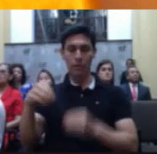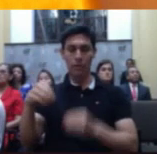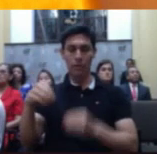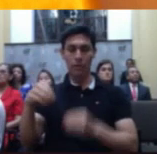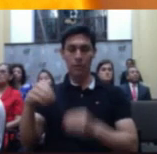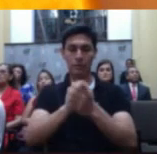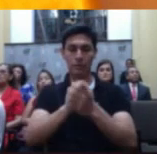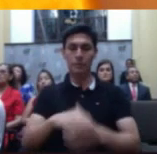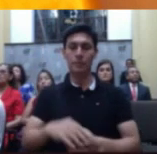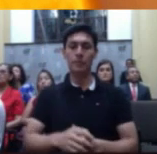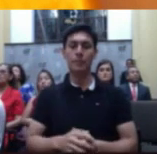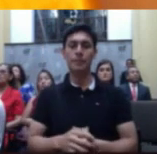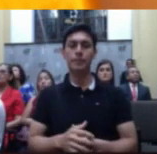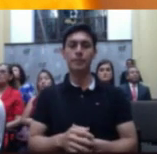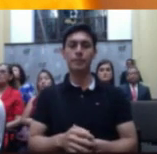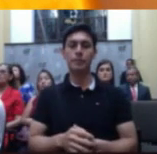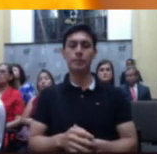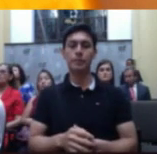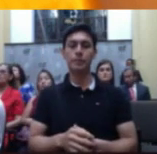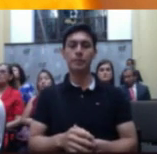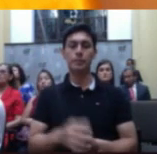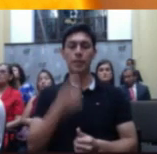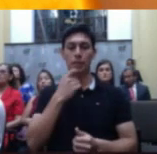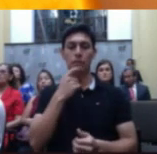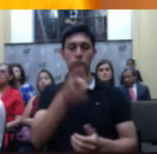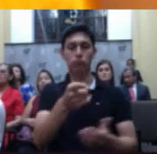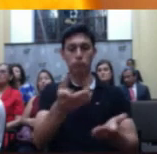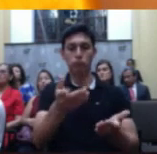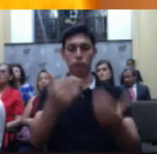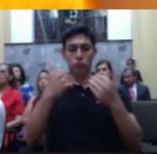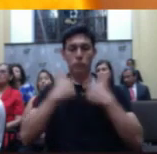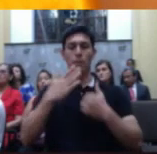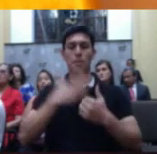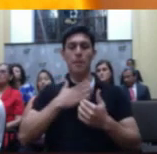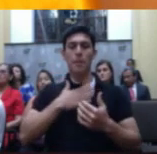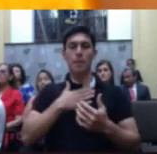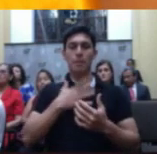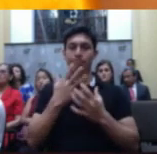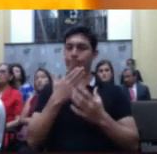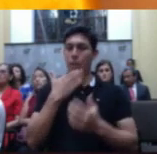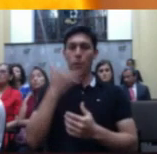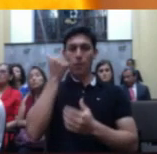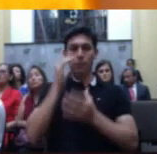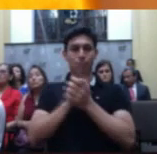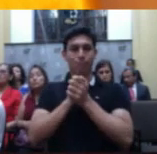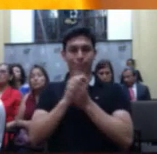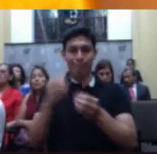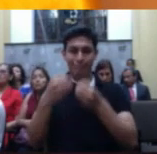distrito de Miraflores. Recibe usted mi más cordial saludo al celebrarse el